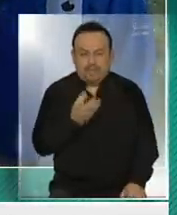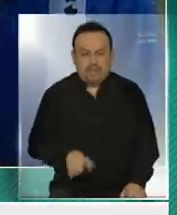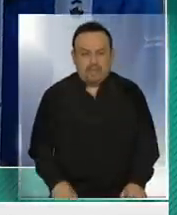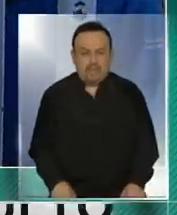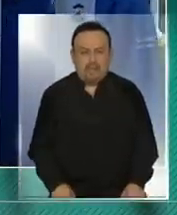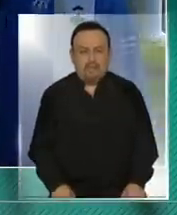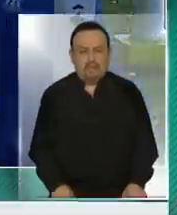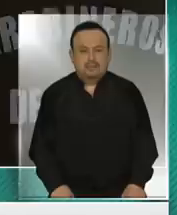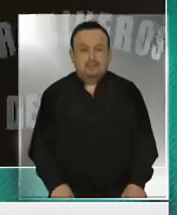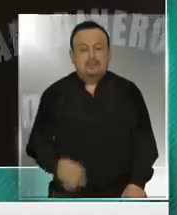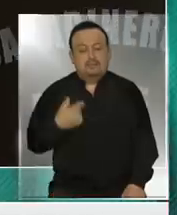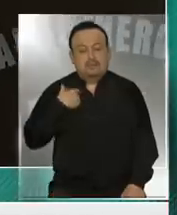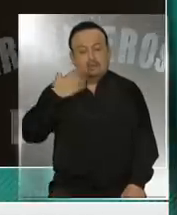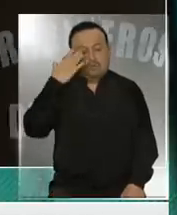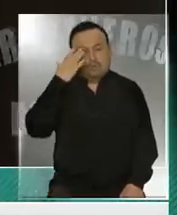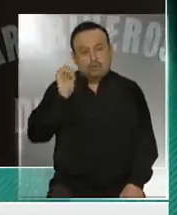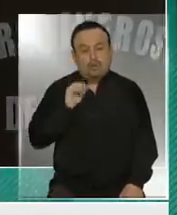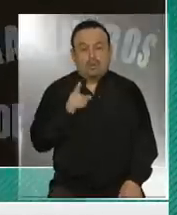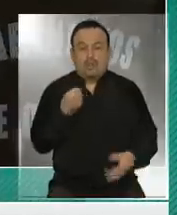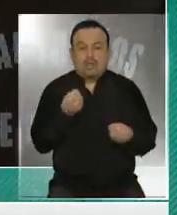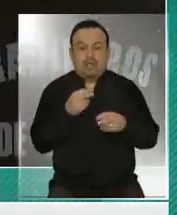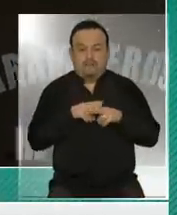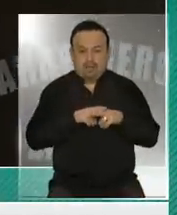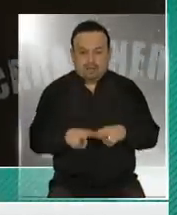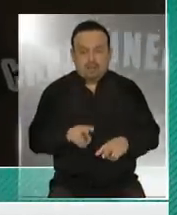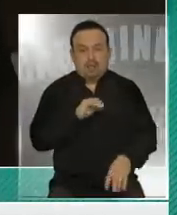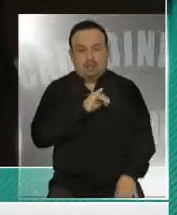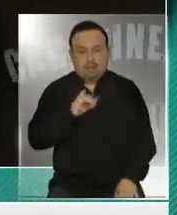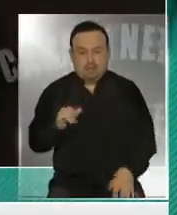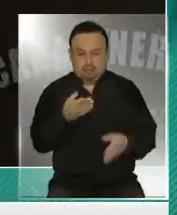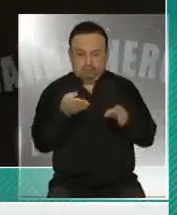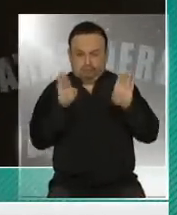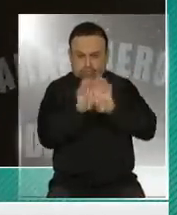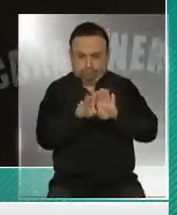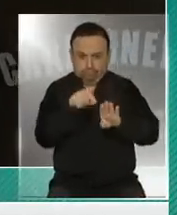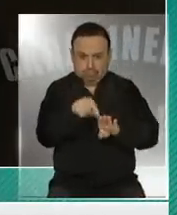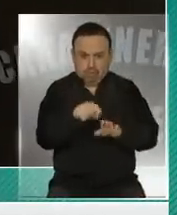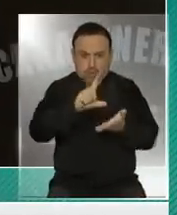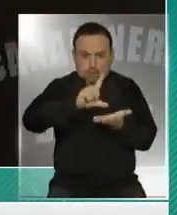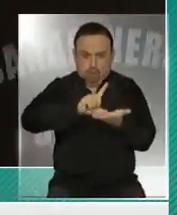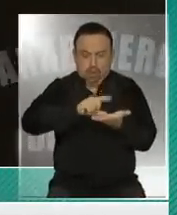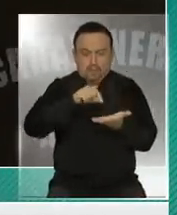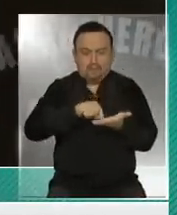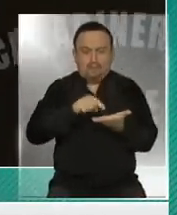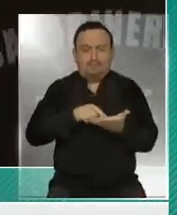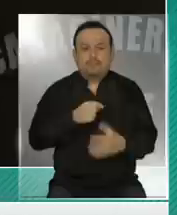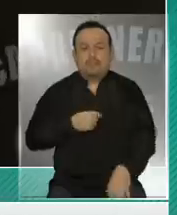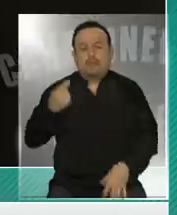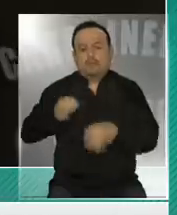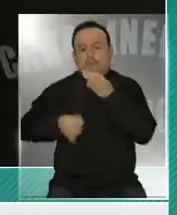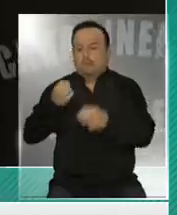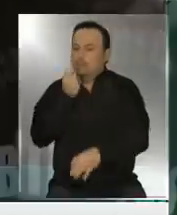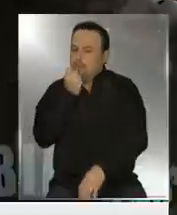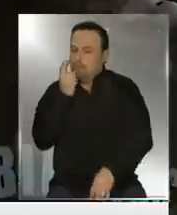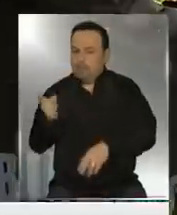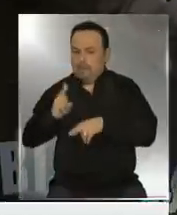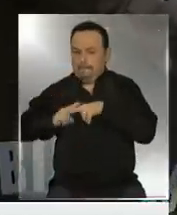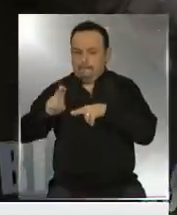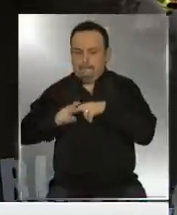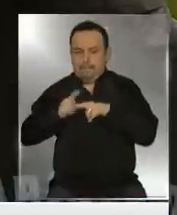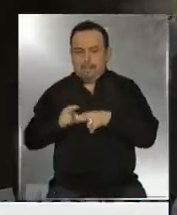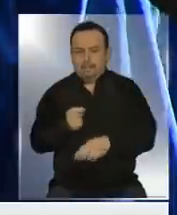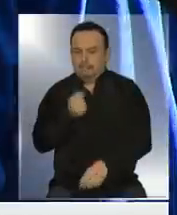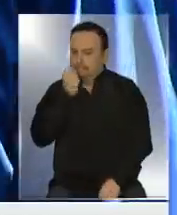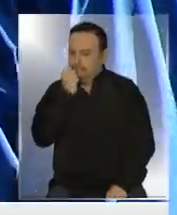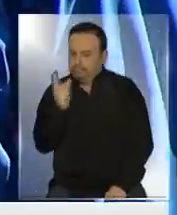sentido creo que lo que vamos a hacer después de clausurar es querellarnos y preparar esta